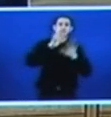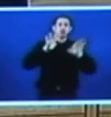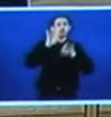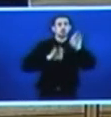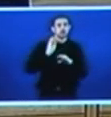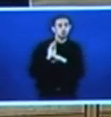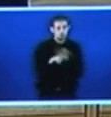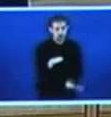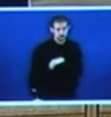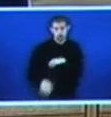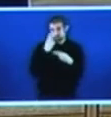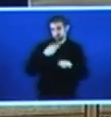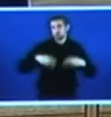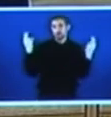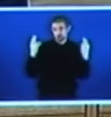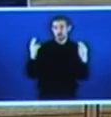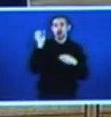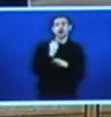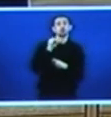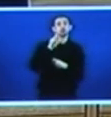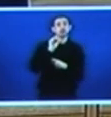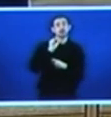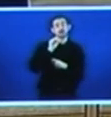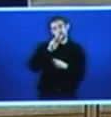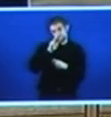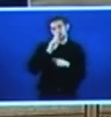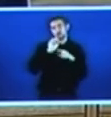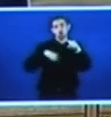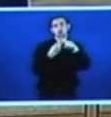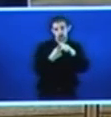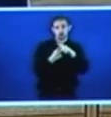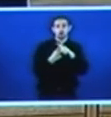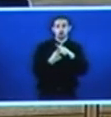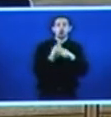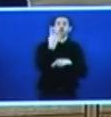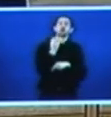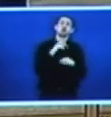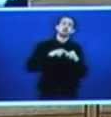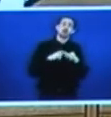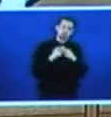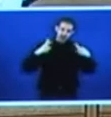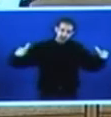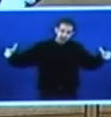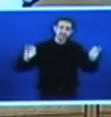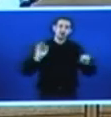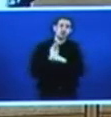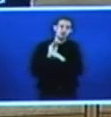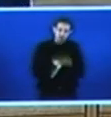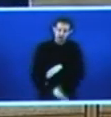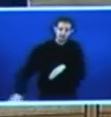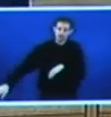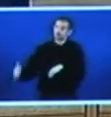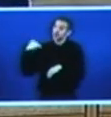públicas. No ano 13 conquerimos 4.000 plazas máis de guarderías públicas que cando vostedes falaban de políticas de